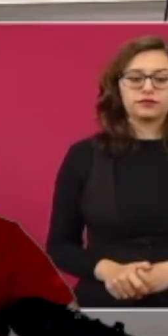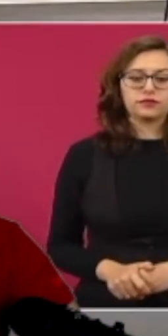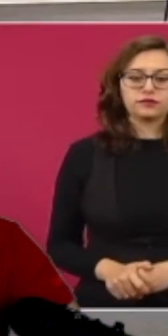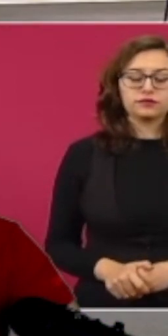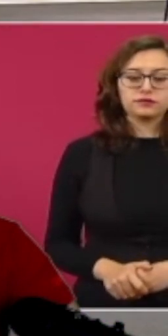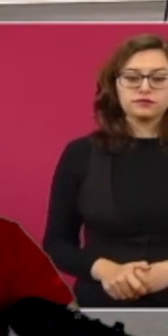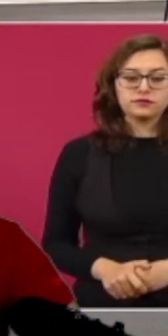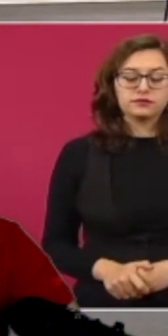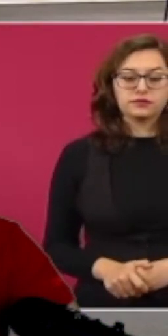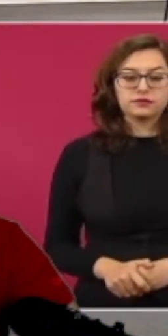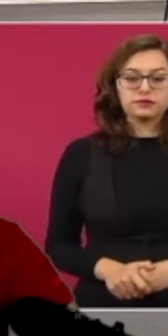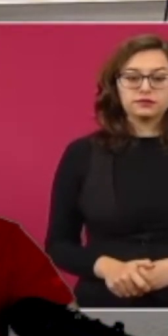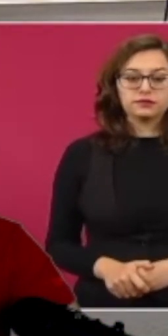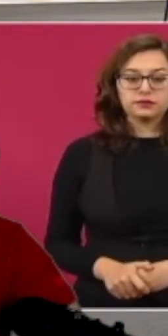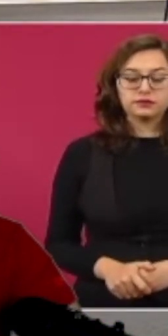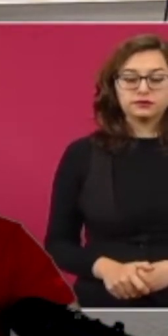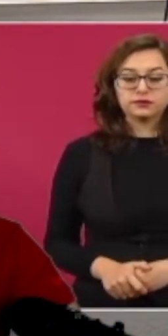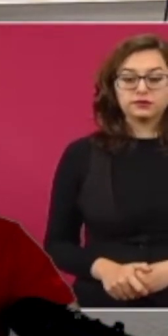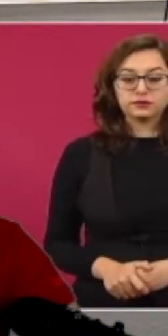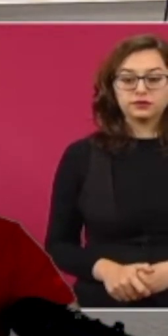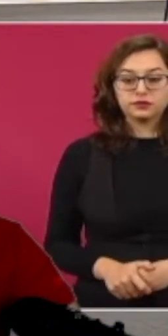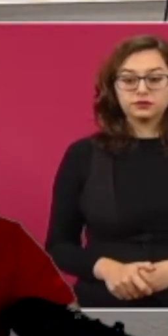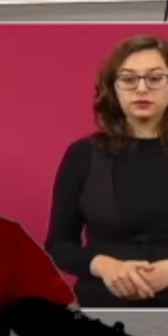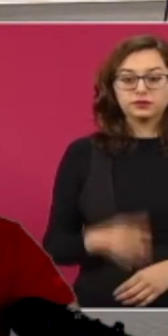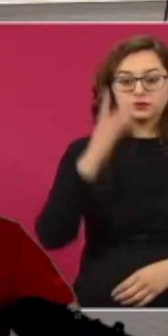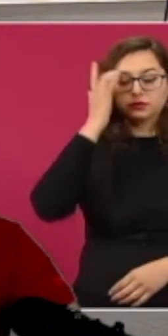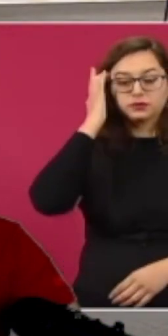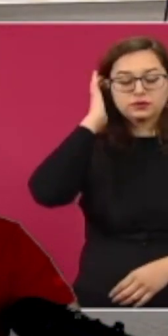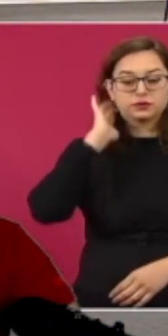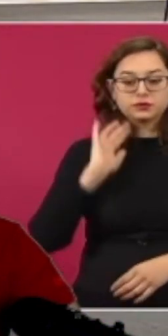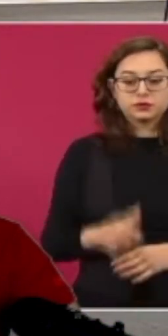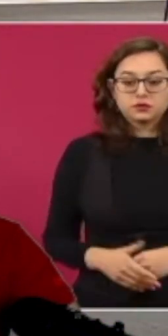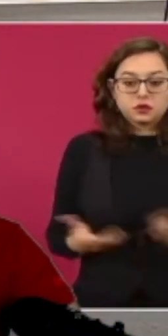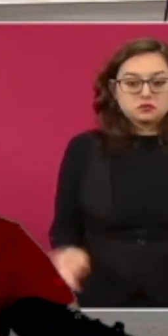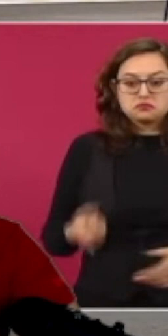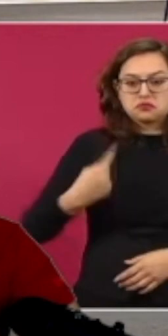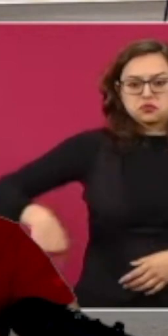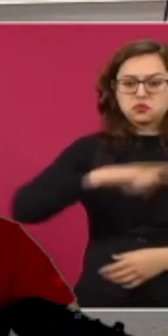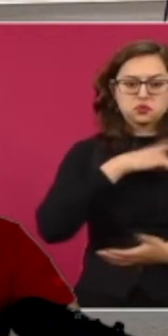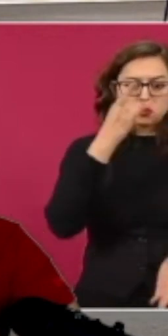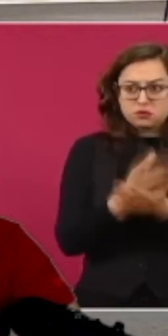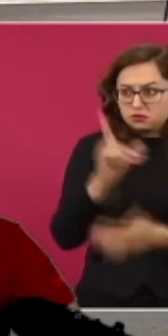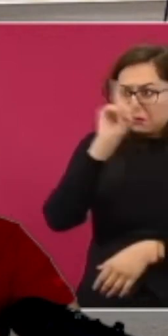Entonces, eso fue lo que se les dijo. Háganle como les estamos haciendo nosotros.